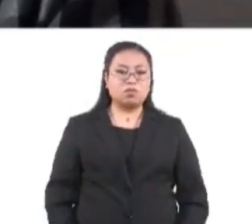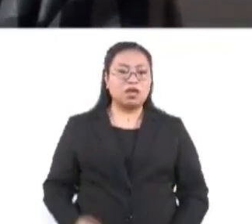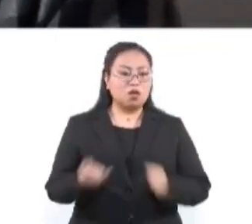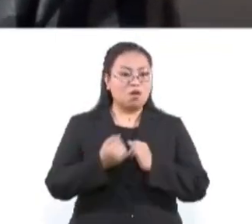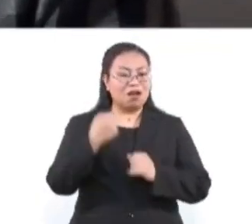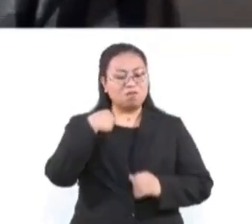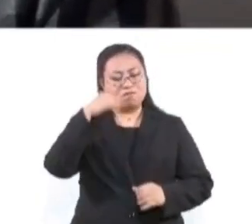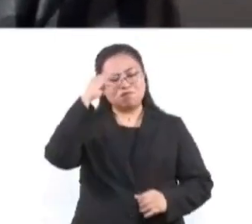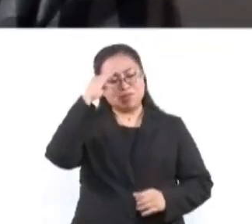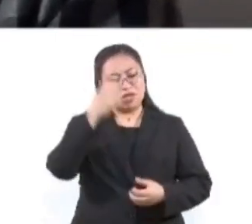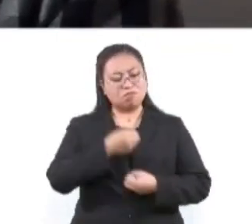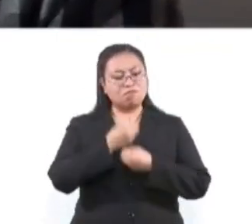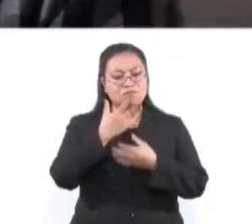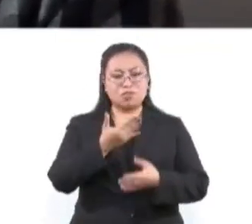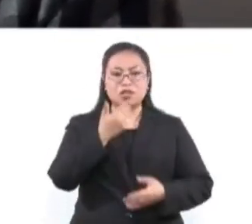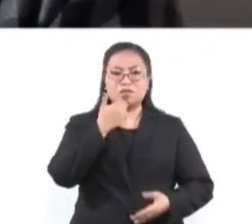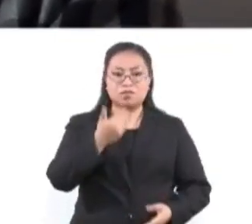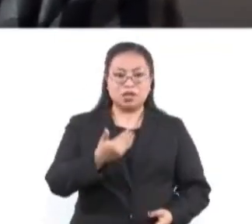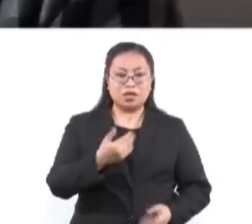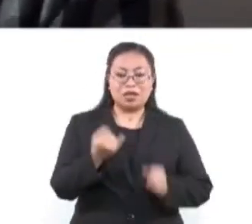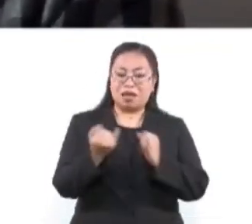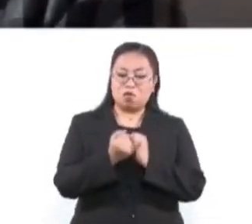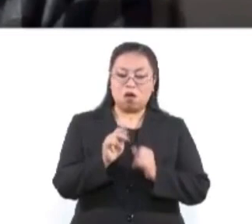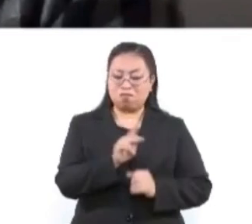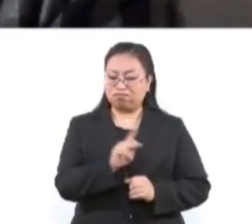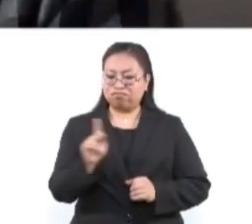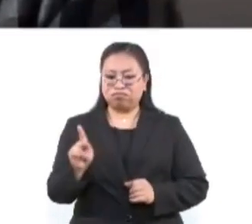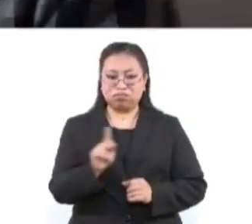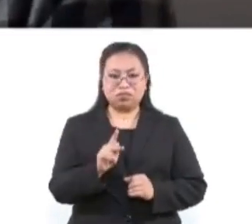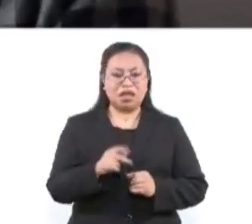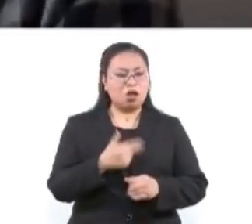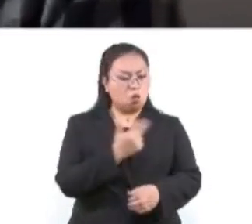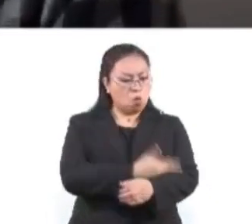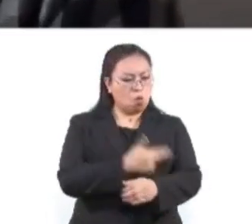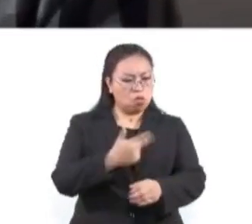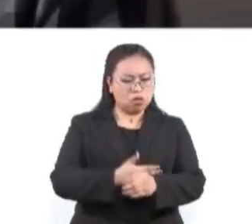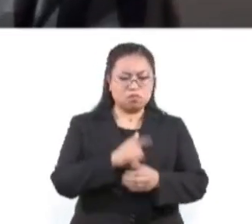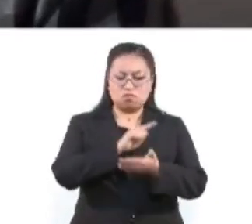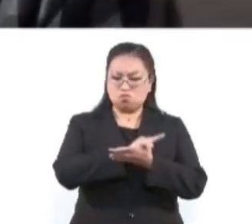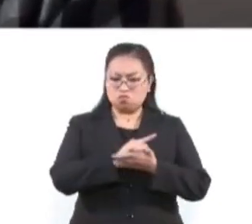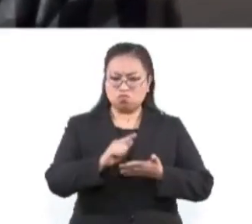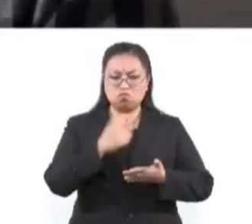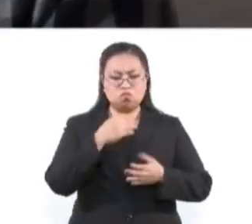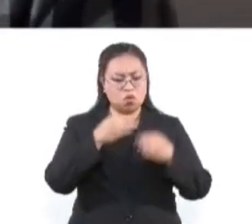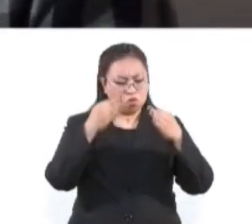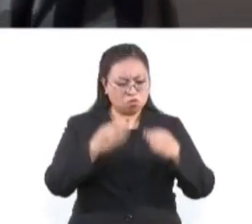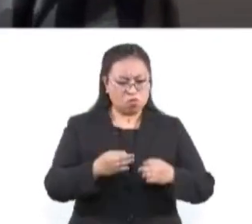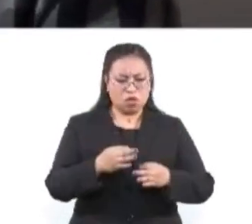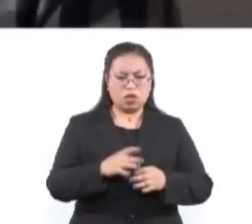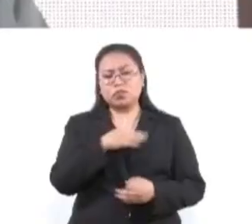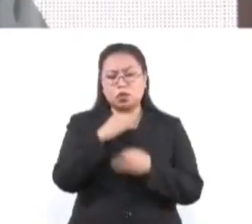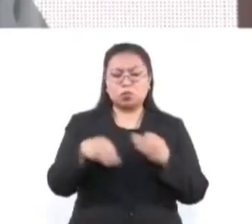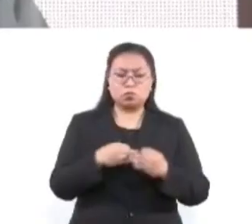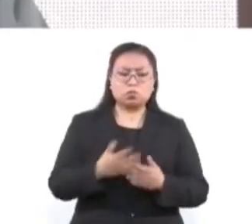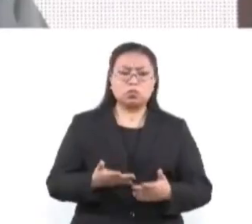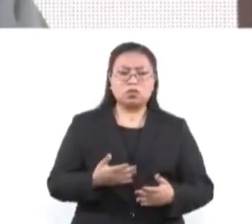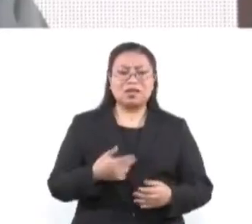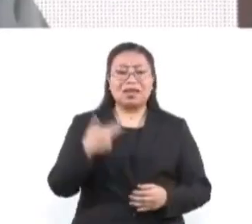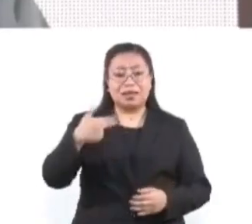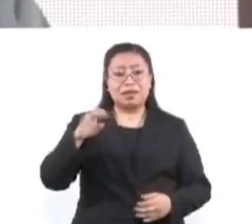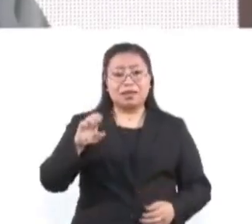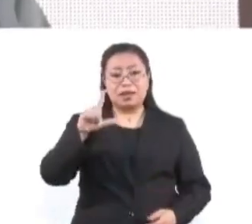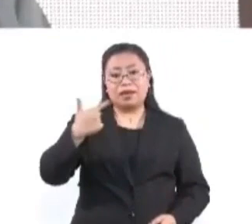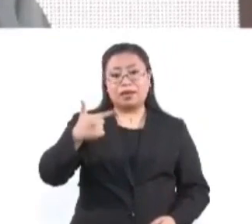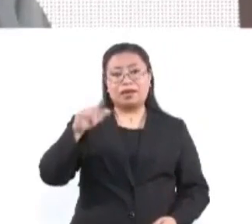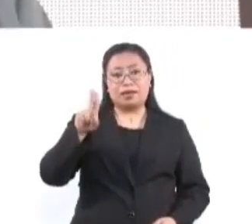en su pensamiento, y lo mismo, transparente, limpio, preciso. Helguera